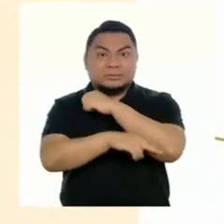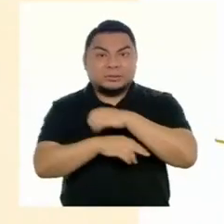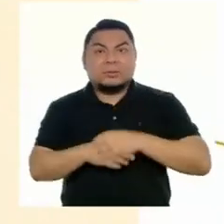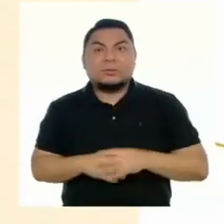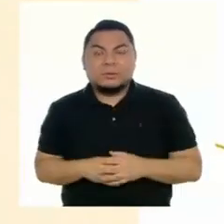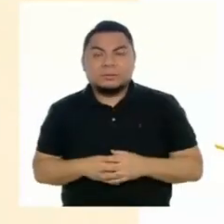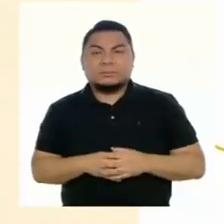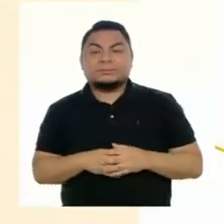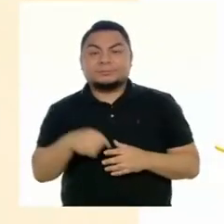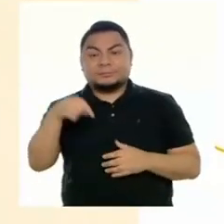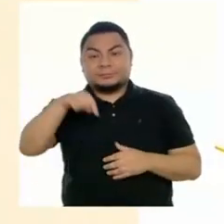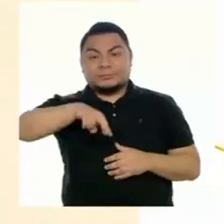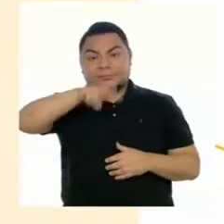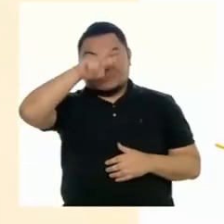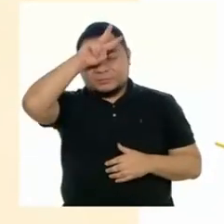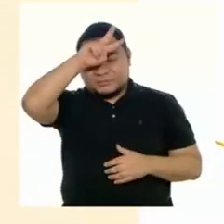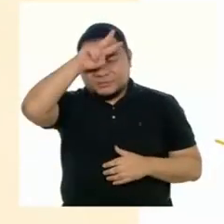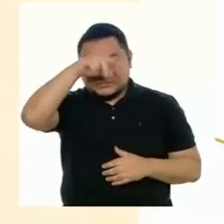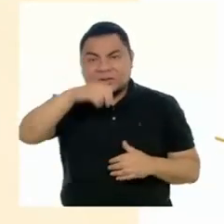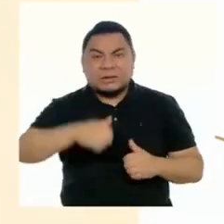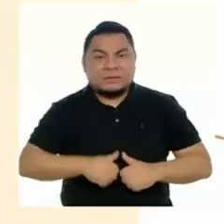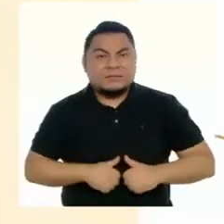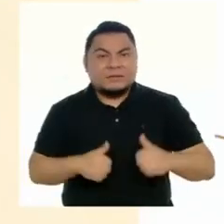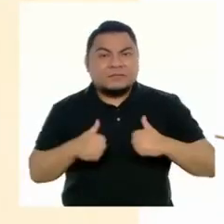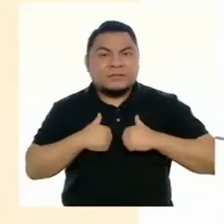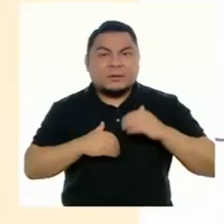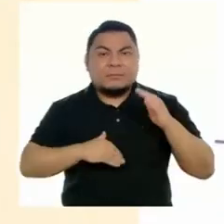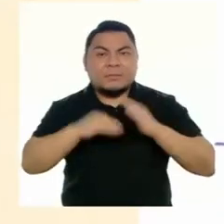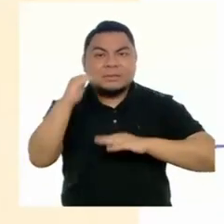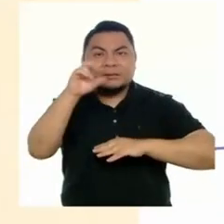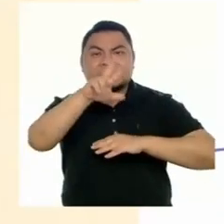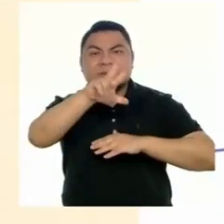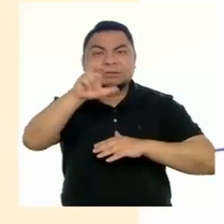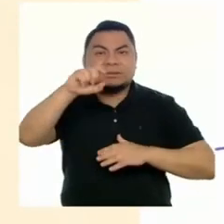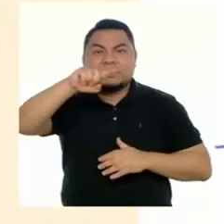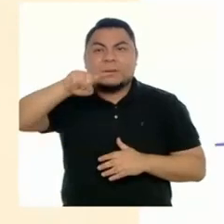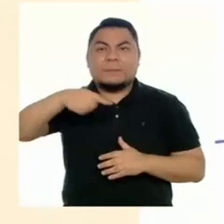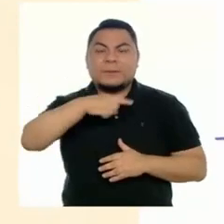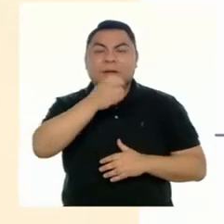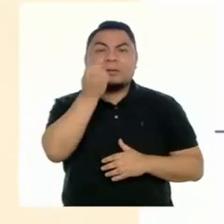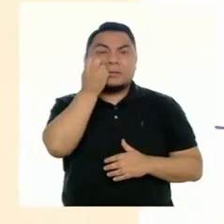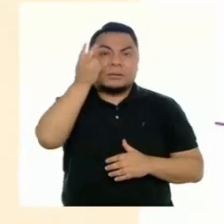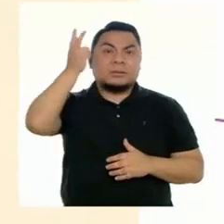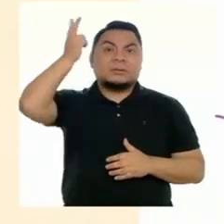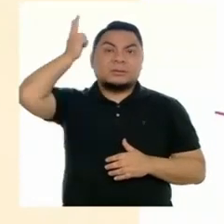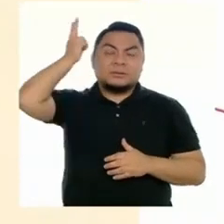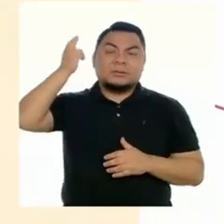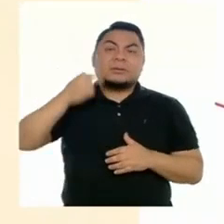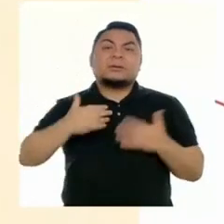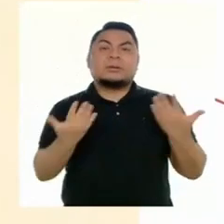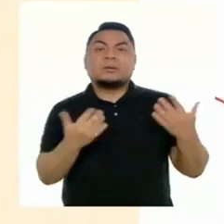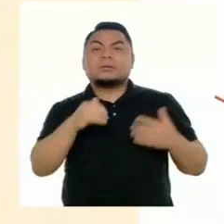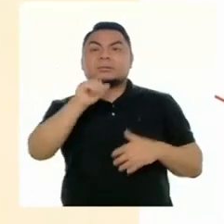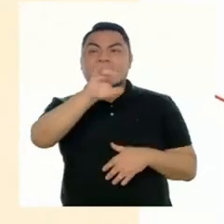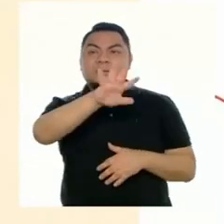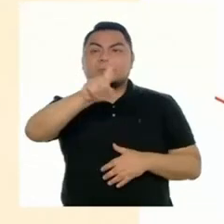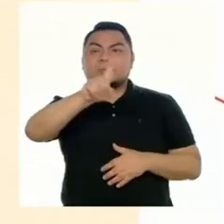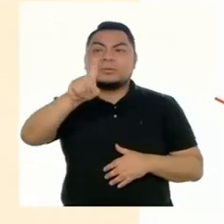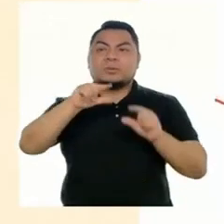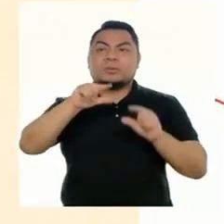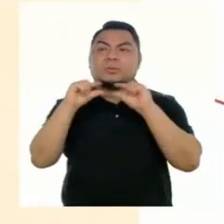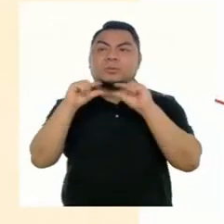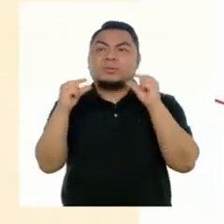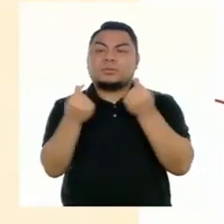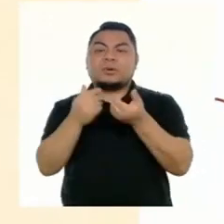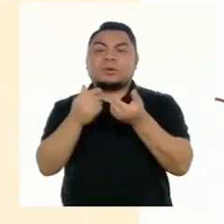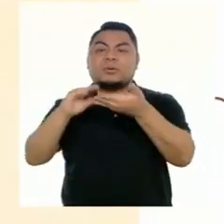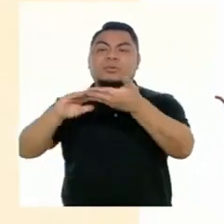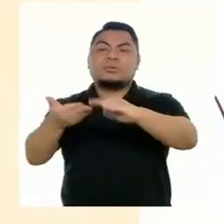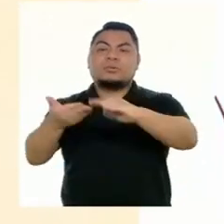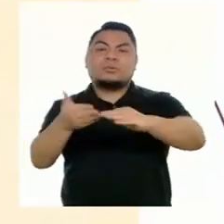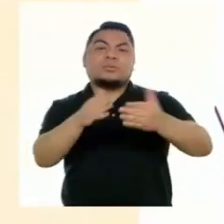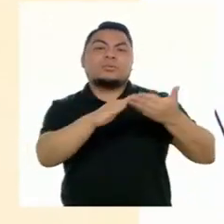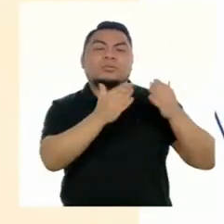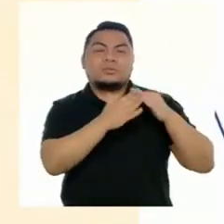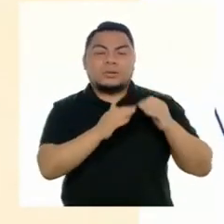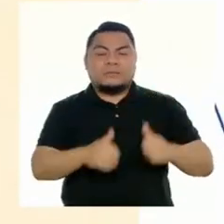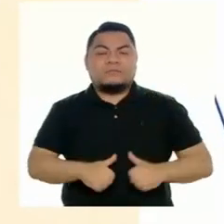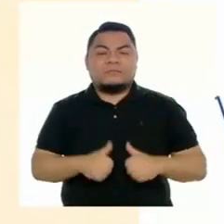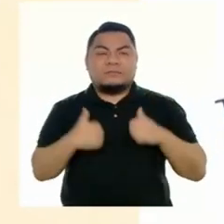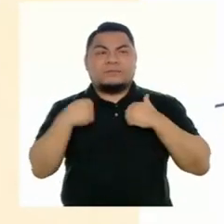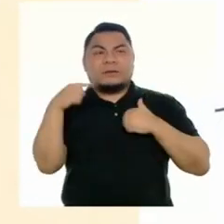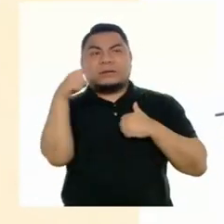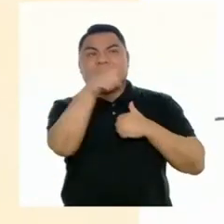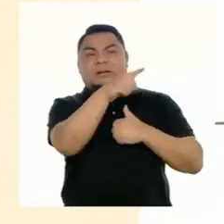nacional. En el Perú viven más de 300.000 indígenas y 51 grupos étnicos que habitan